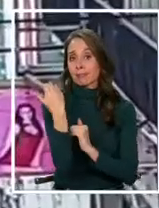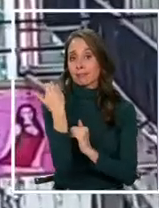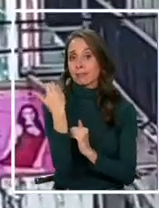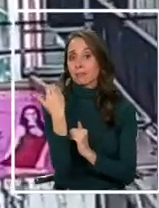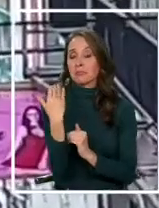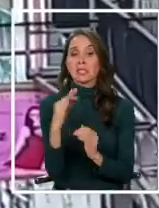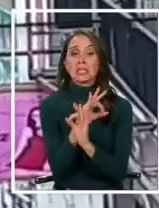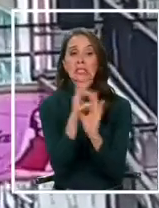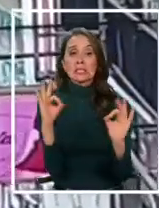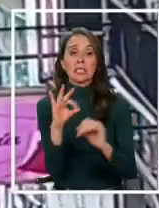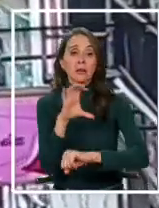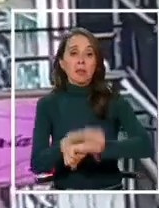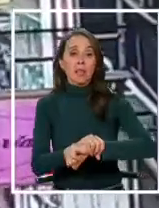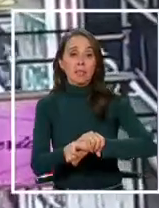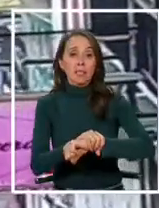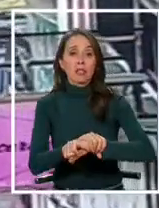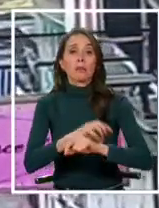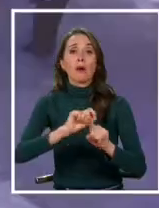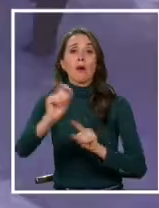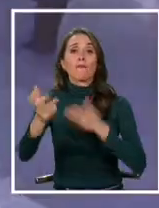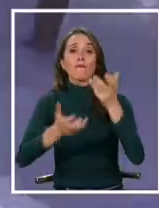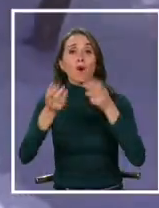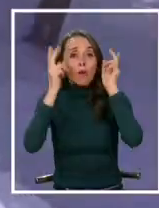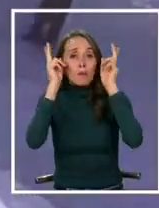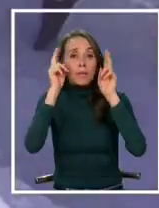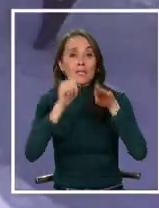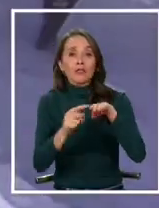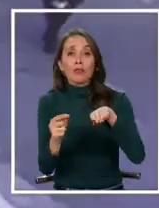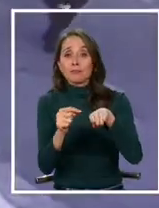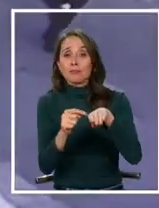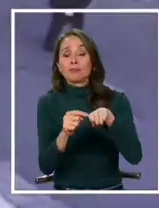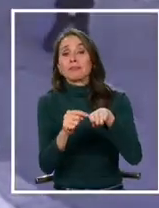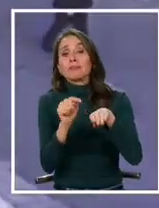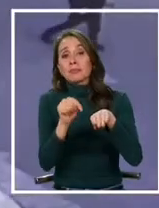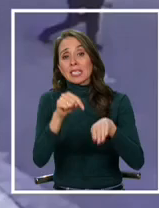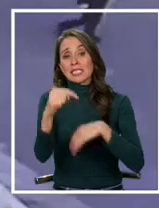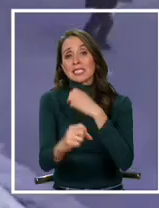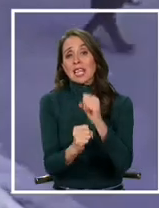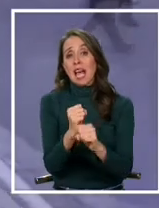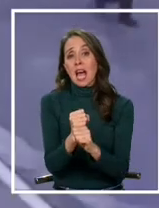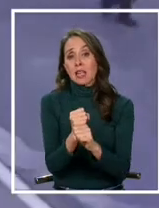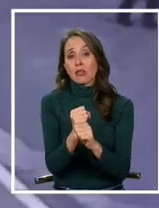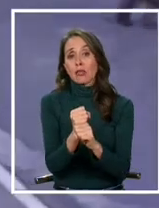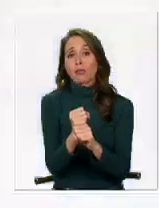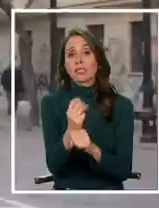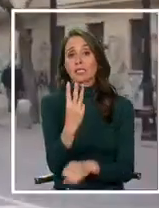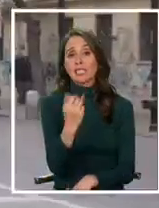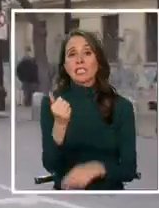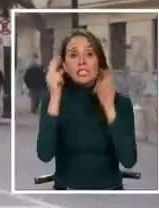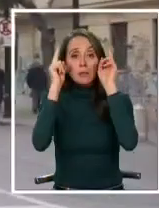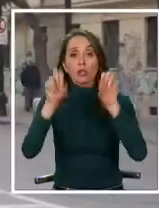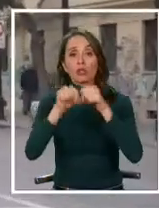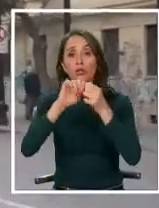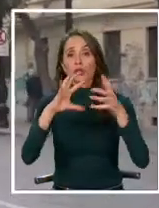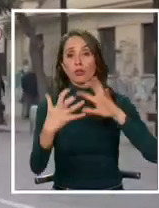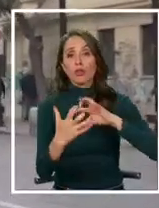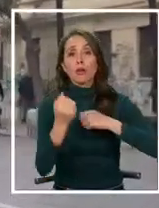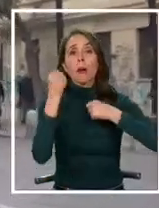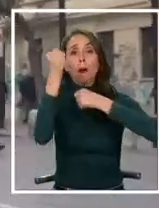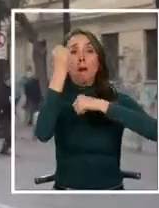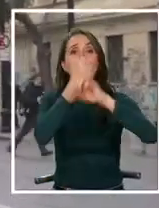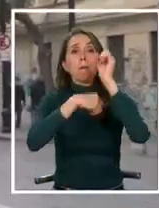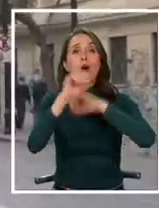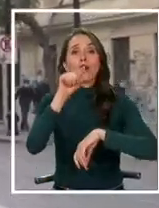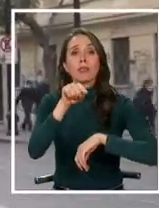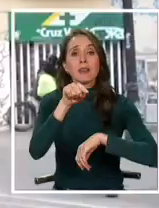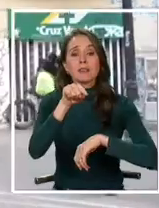momento no hay detenidos por el nuevo incendio de un bus del transporte público en lo que va del año han destruido 36 máquinas en protestas